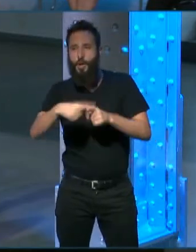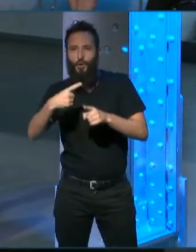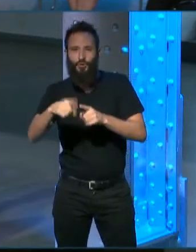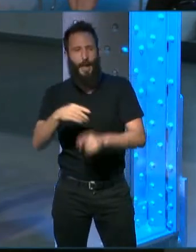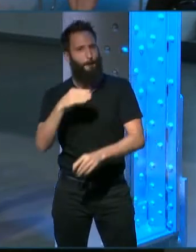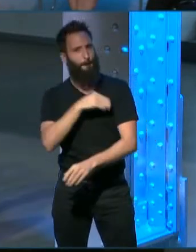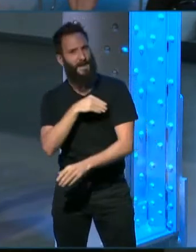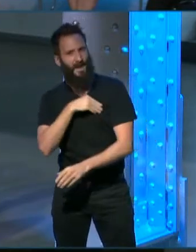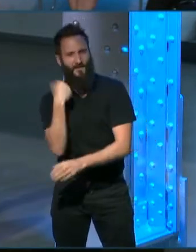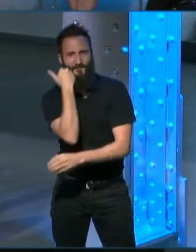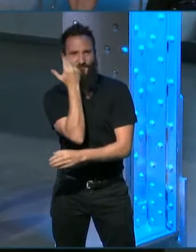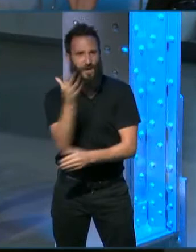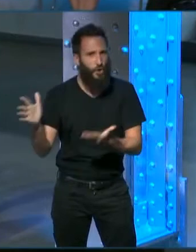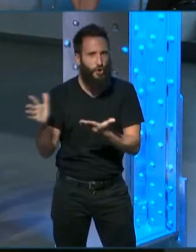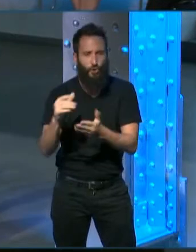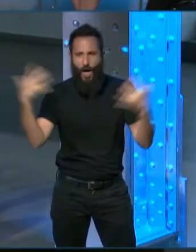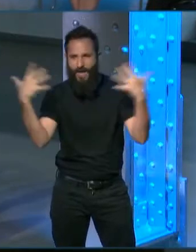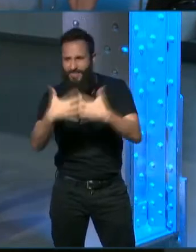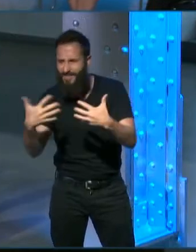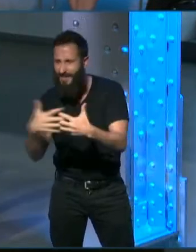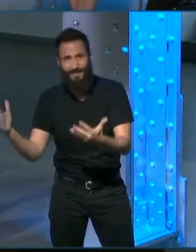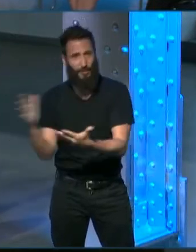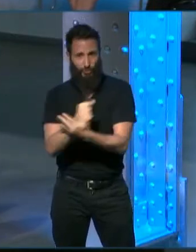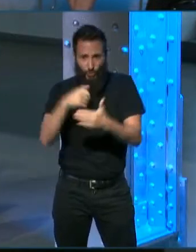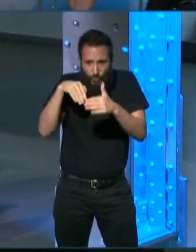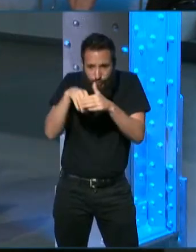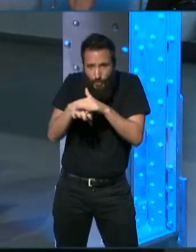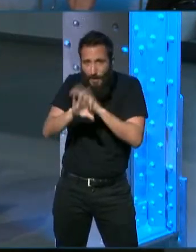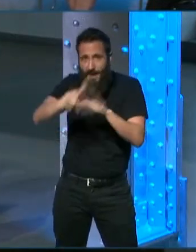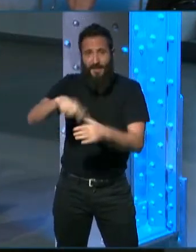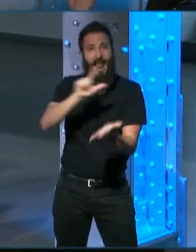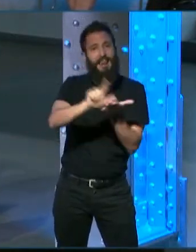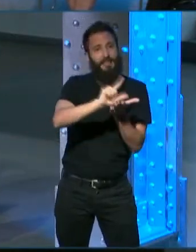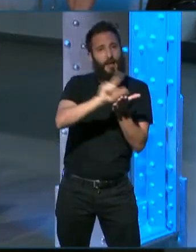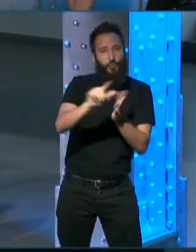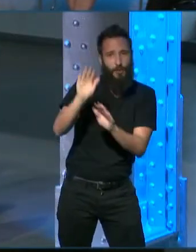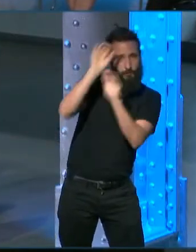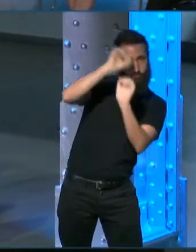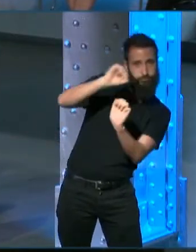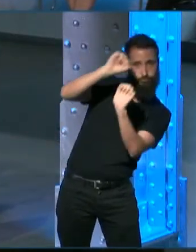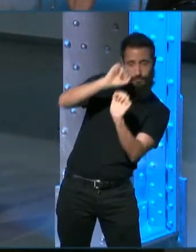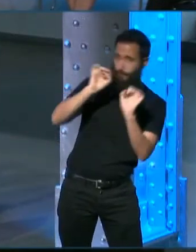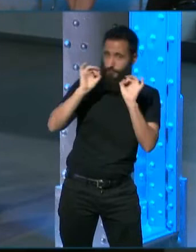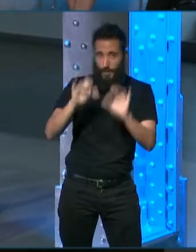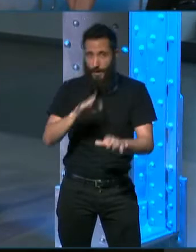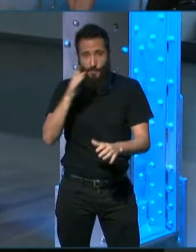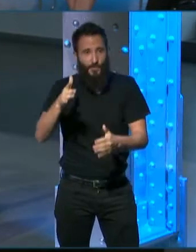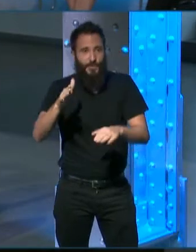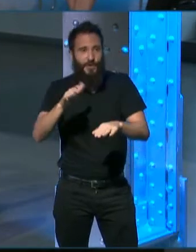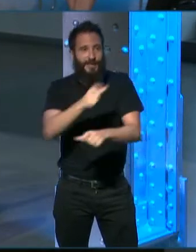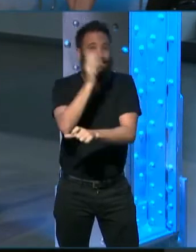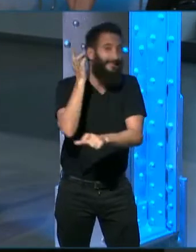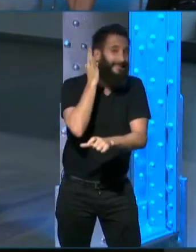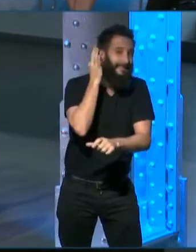tragedia, toda esa fealdad, todos esos accidentes que me hicieron refugiarme en la literatura, porque las chicas no querían